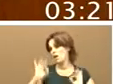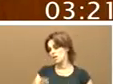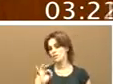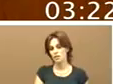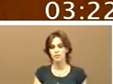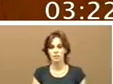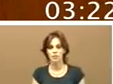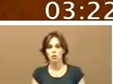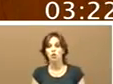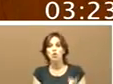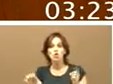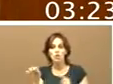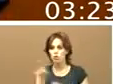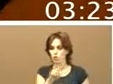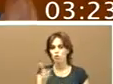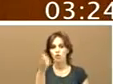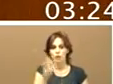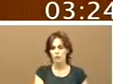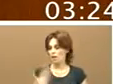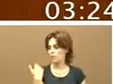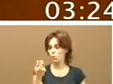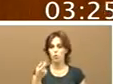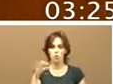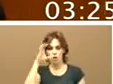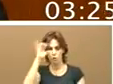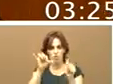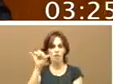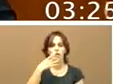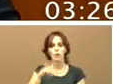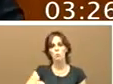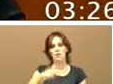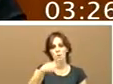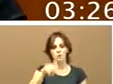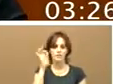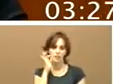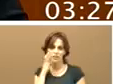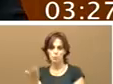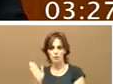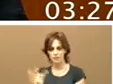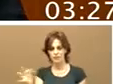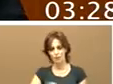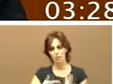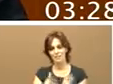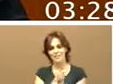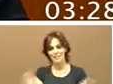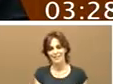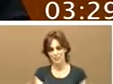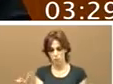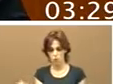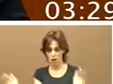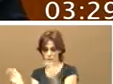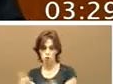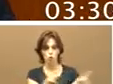pero no solo eso acabamos de oír a la vicepresidenta presentar un plan de estímulo al pequeño comercio que usted no quiere